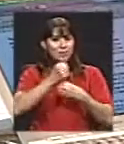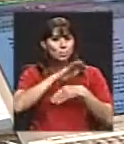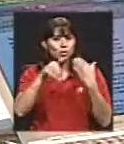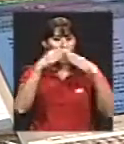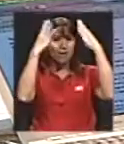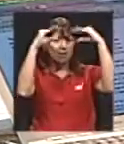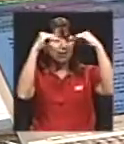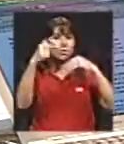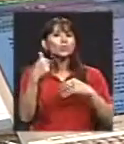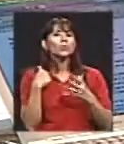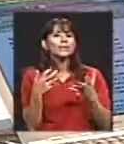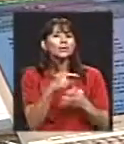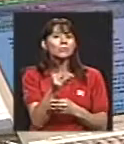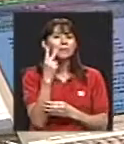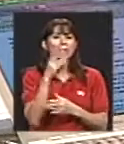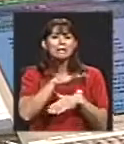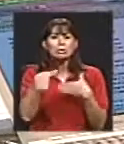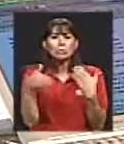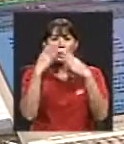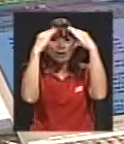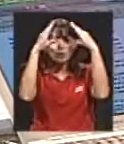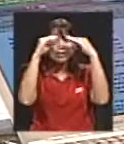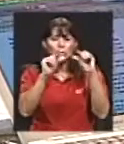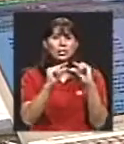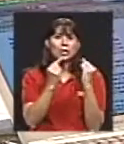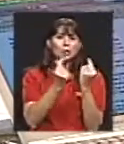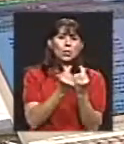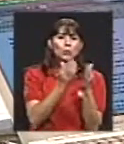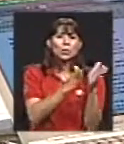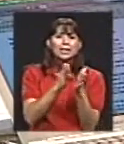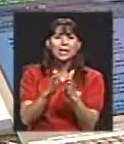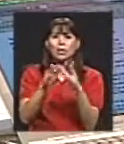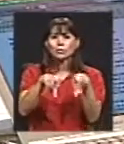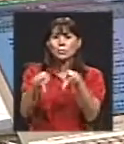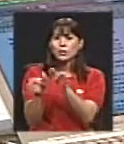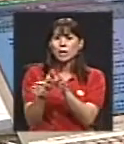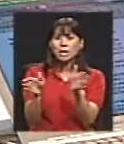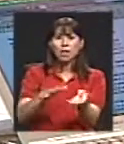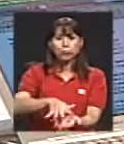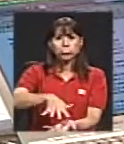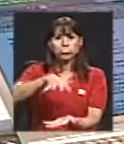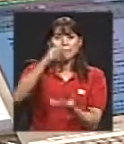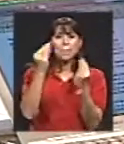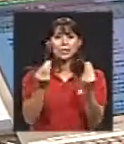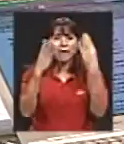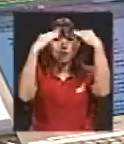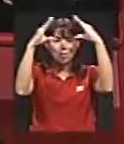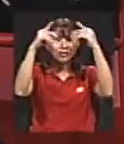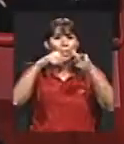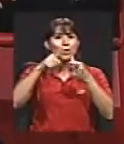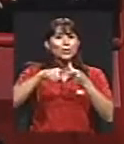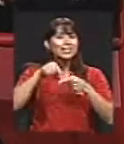que vieran la cantidad de información que tenemos de la sociedad civil de los grupos organizados es demasiada no podemos eso no se